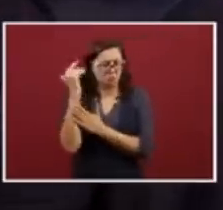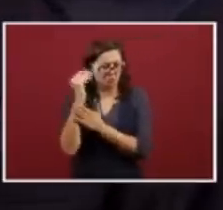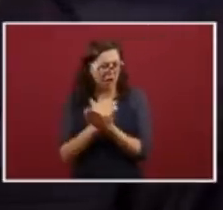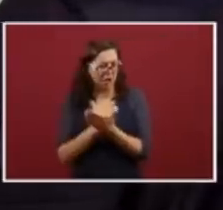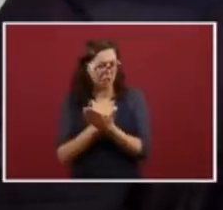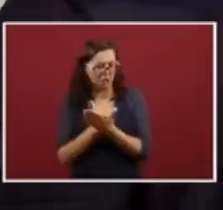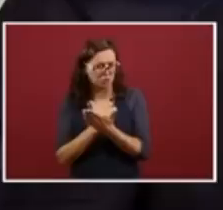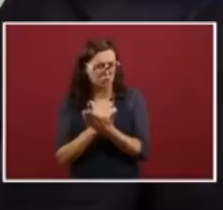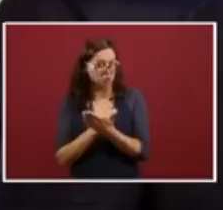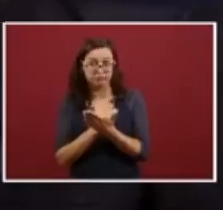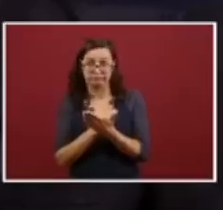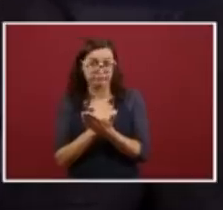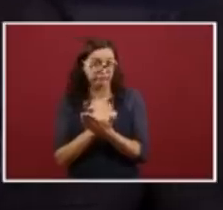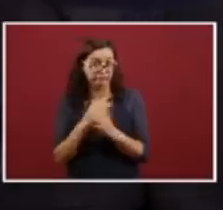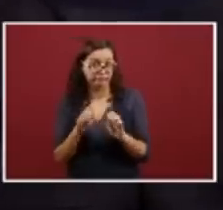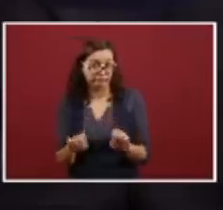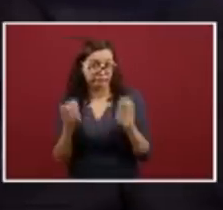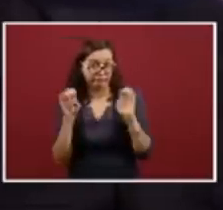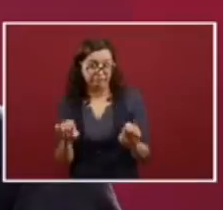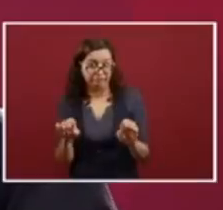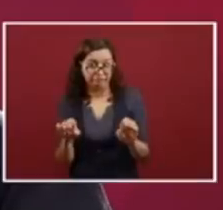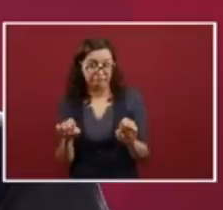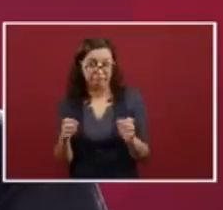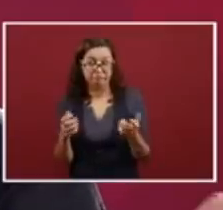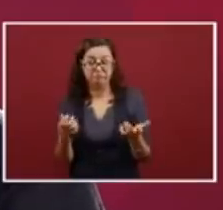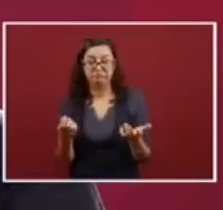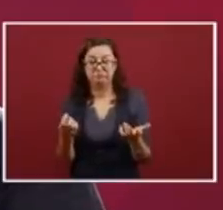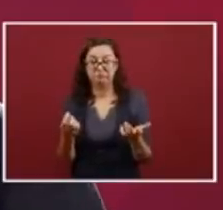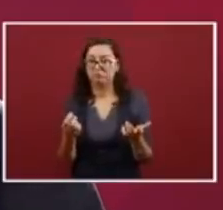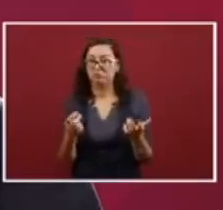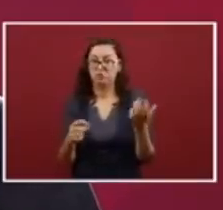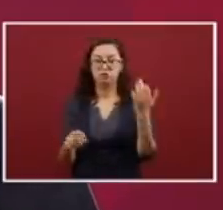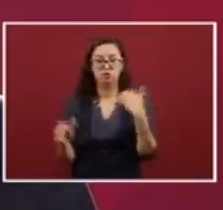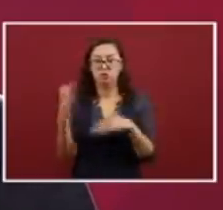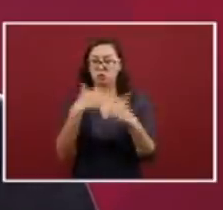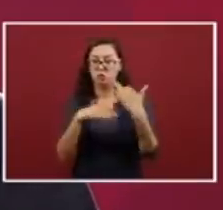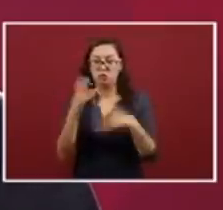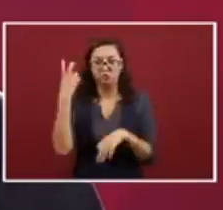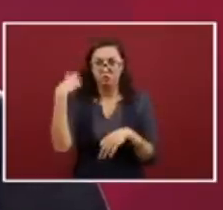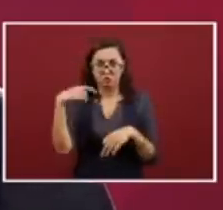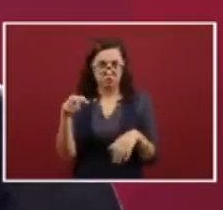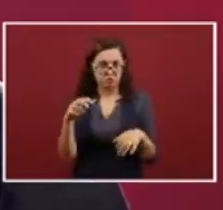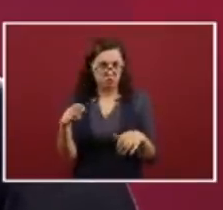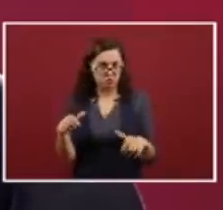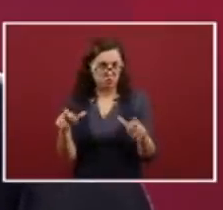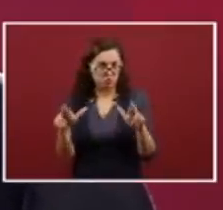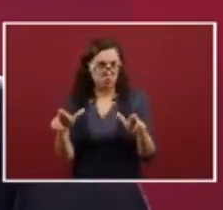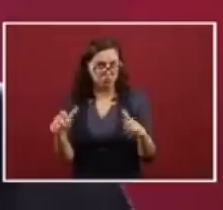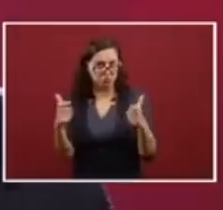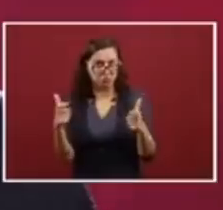si se viajaban este como machones